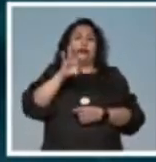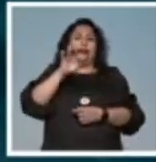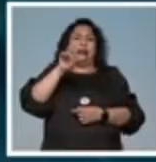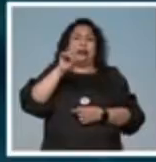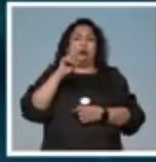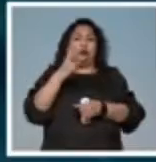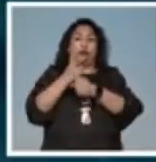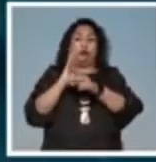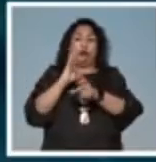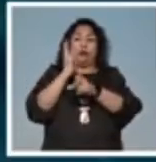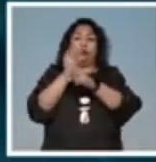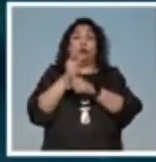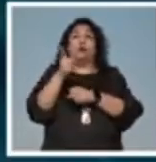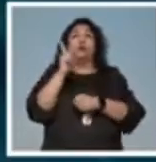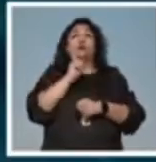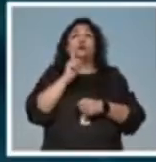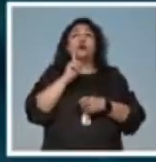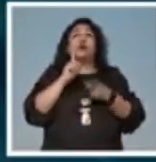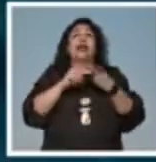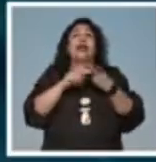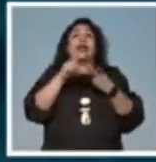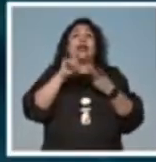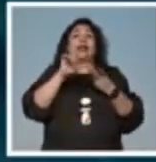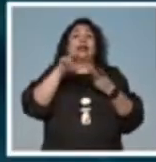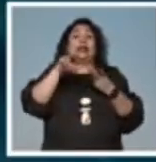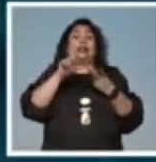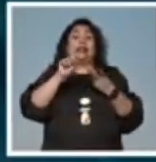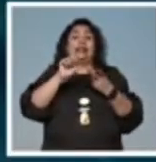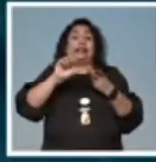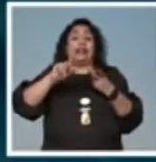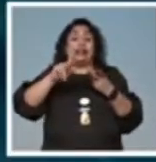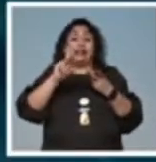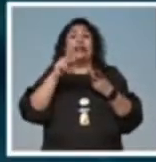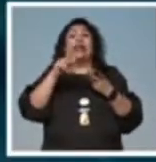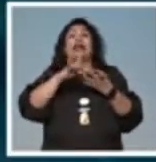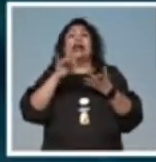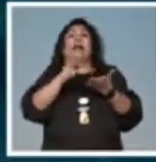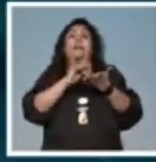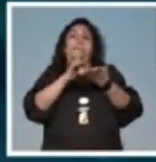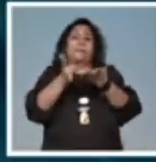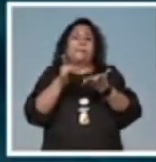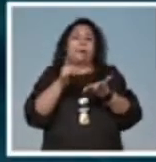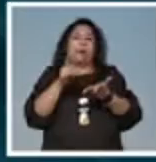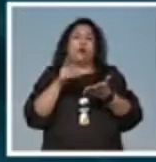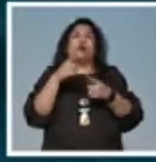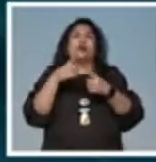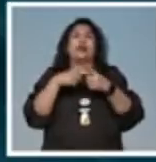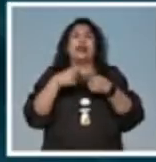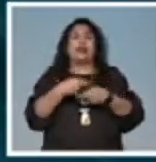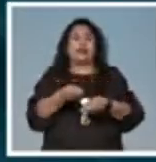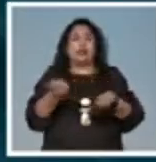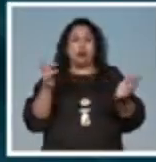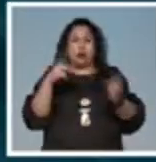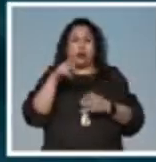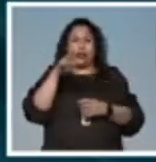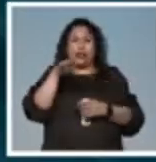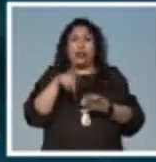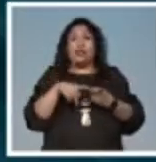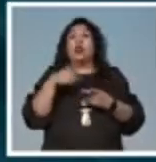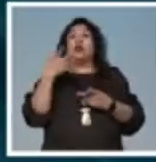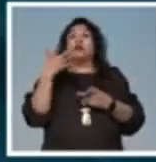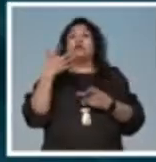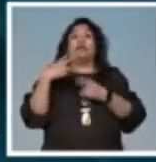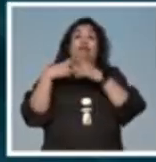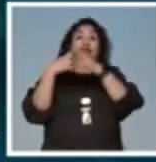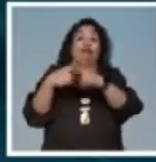segunda retrospectiva será de la cineasta norteamericana Lynn Sachs y se da gracias al apoyo de la distribuidora de cine Kino Rebelde y la 19ª